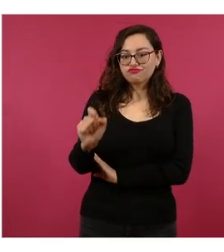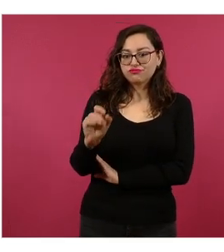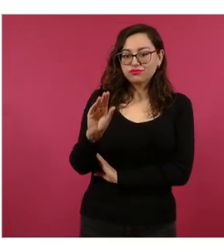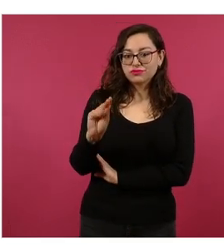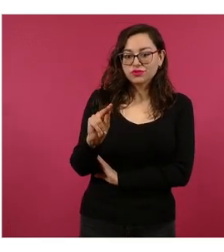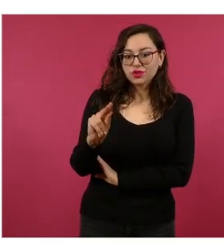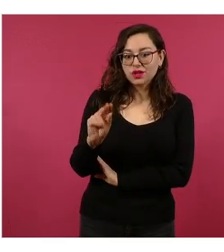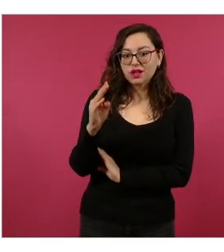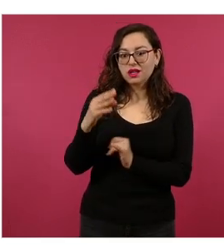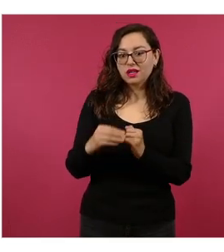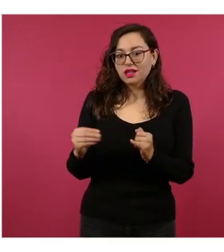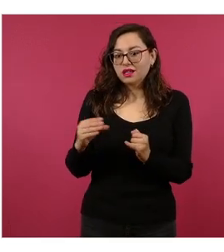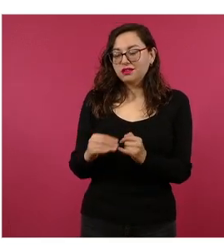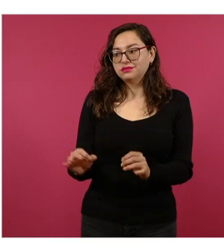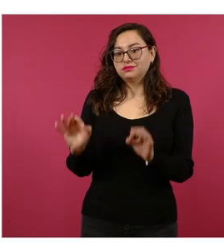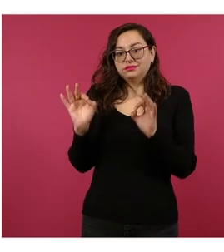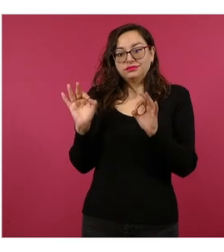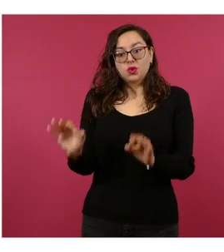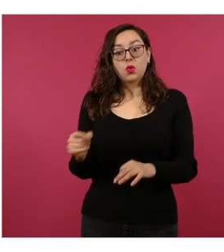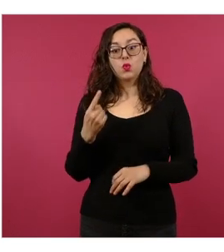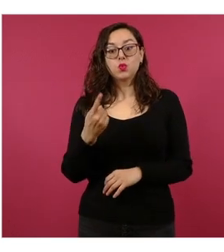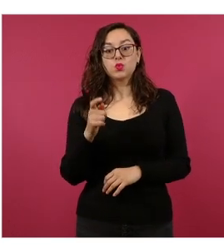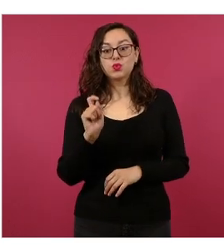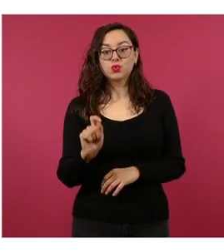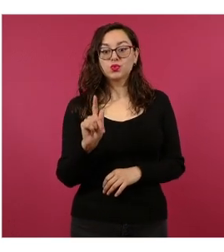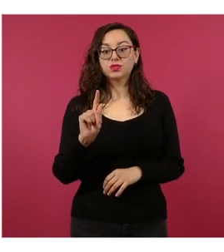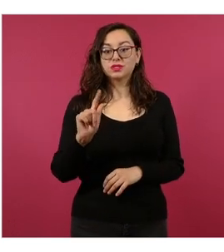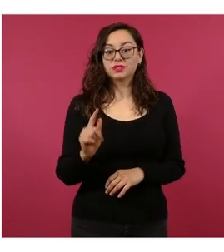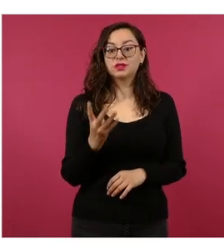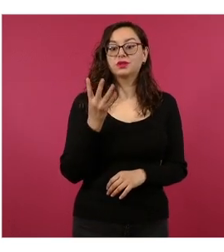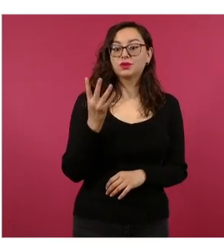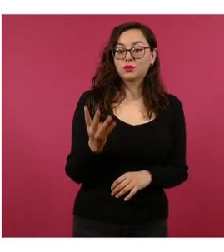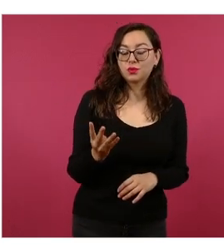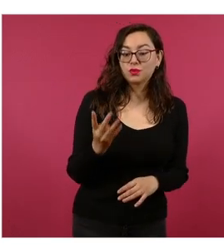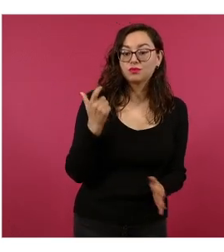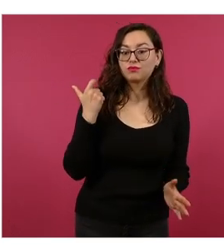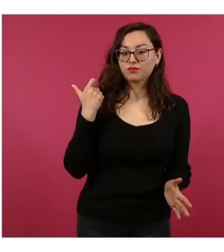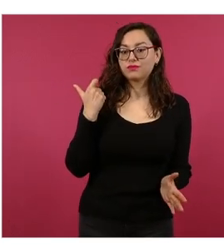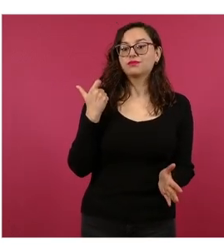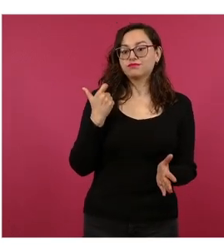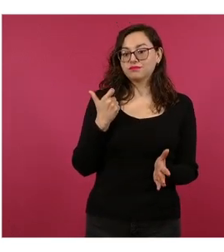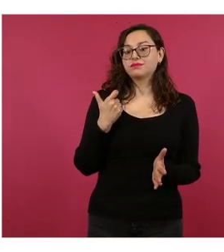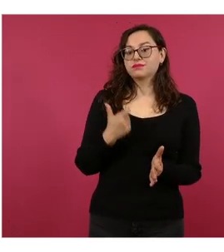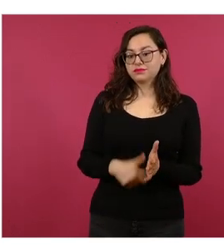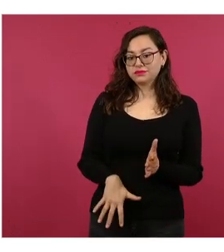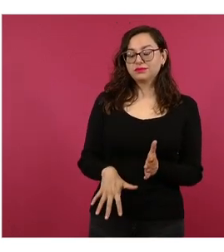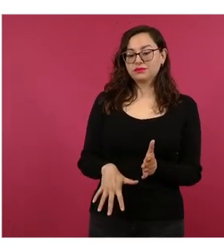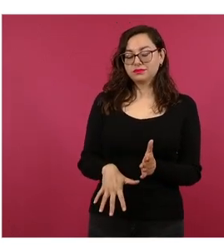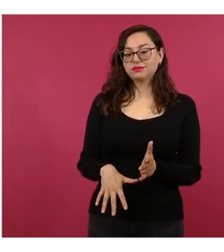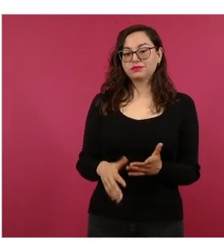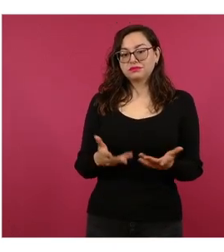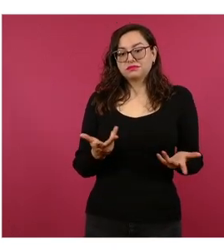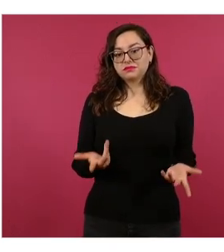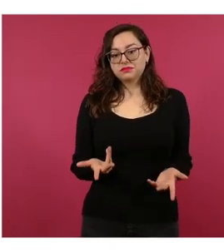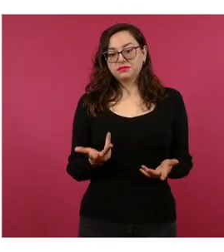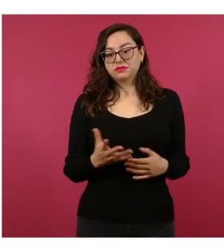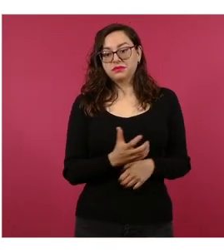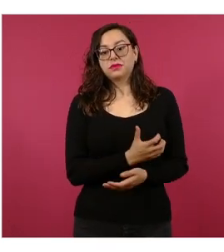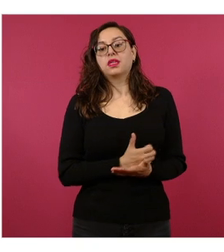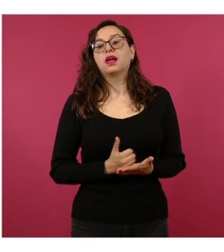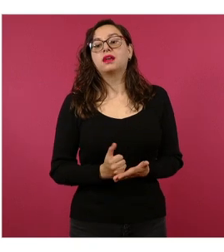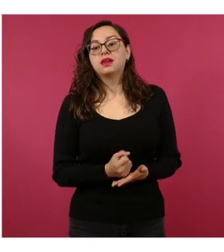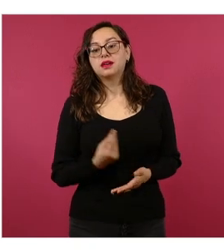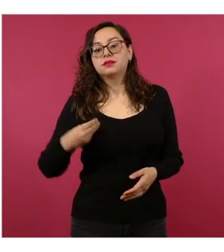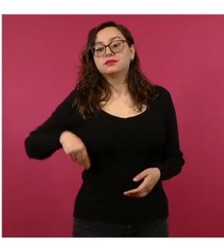80 centavos, 1.74 más barato que el precio promedio nacional y únicamente con 56